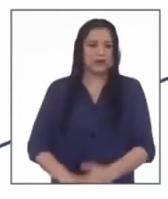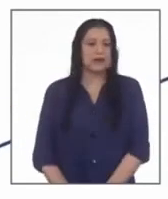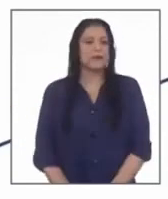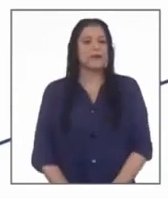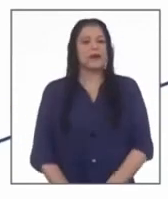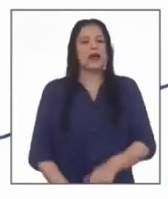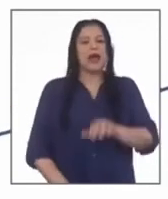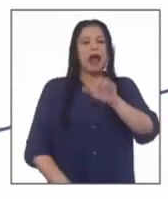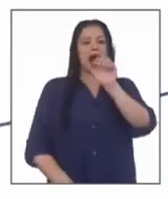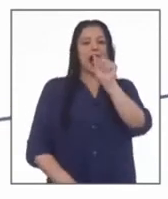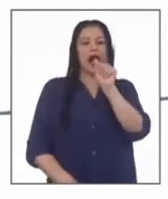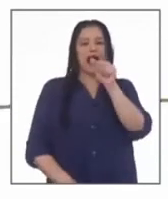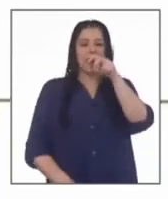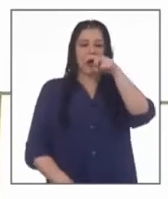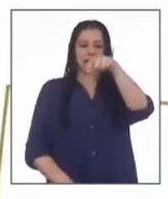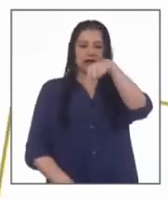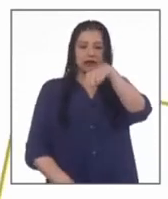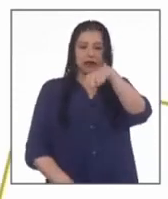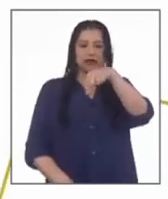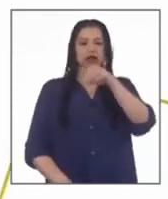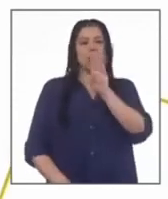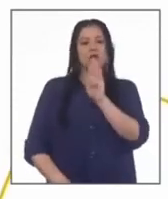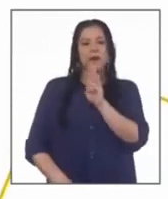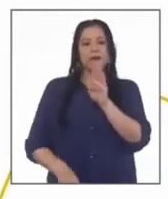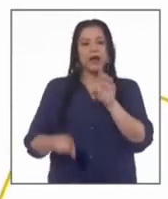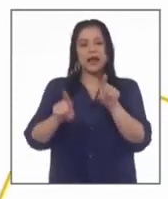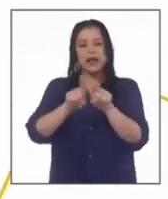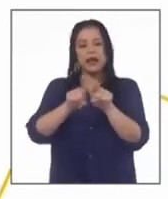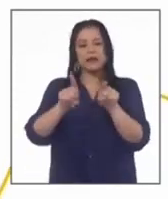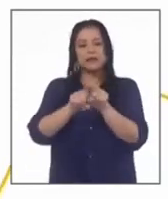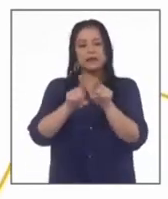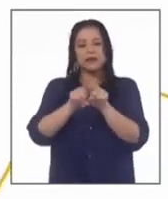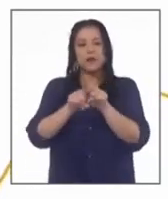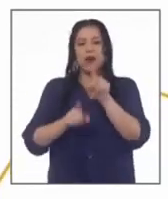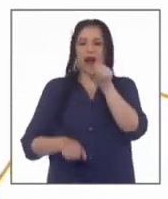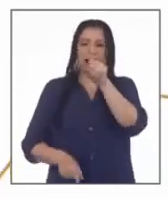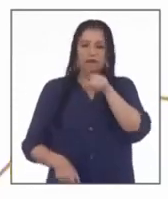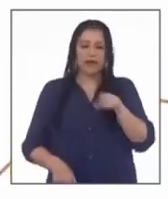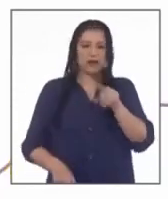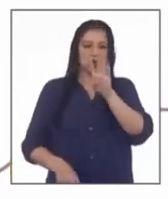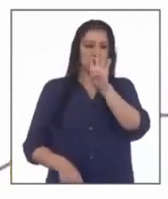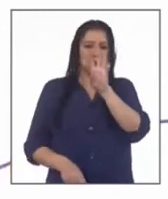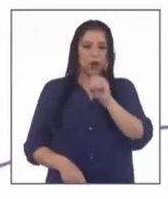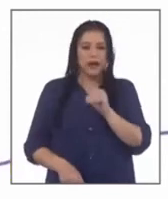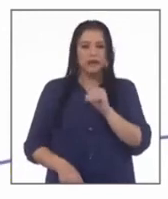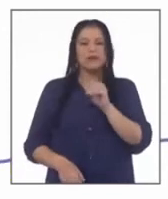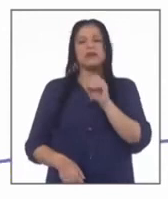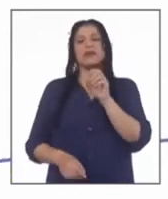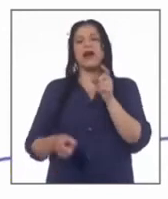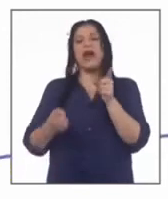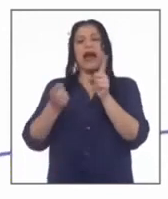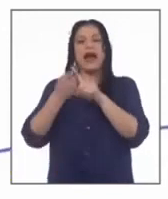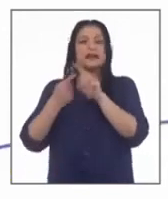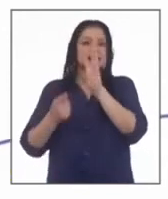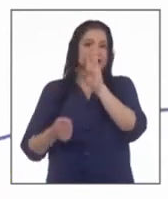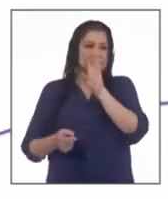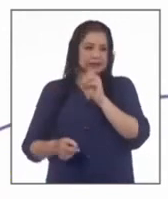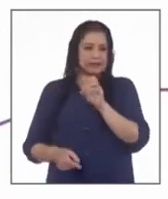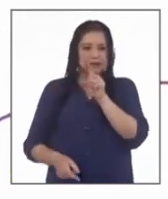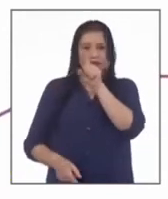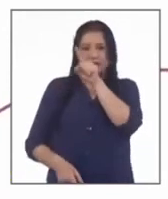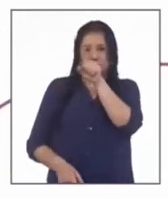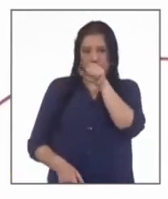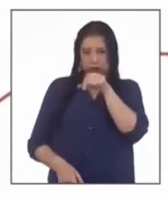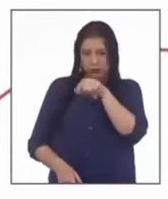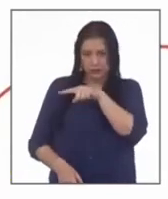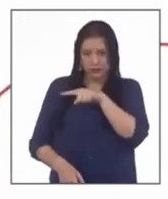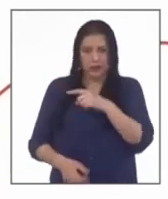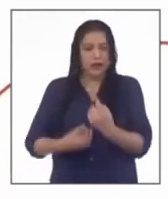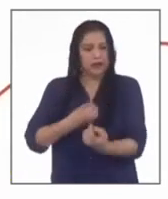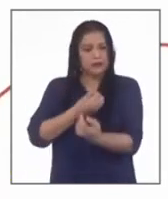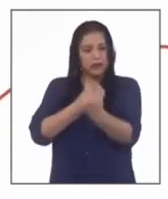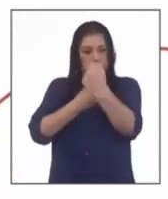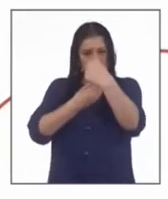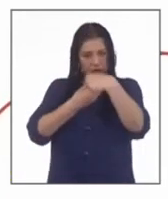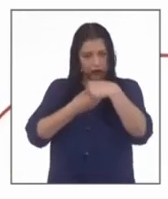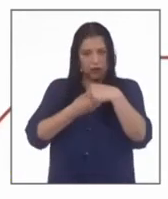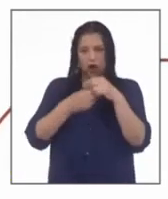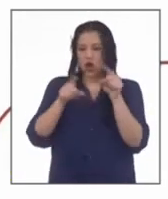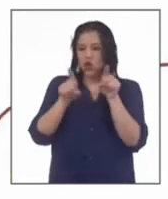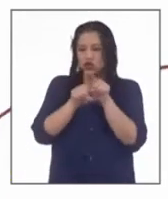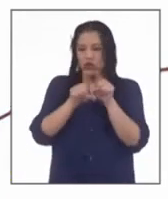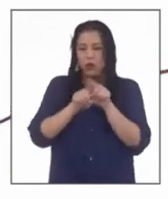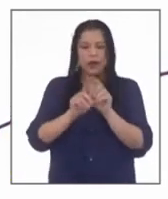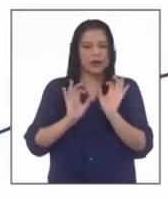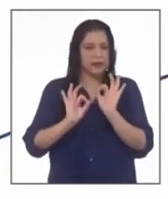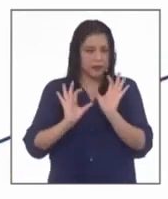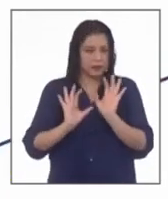intervalo A, intersección con el intervalo B, es igual al intervalo abierto desde 40 hasta 60. Se han considerado los elementos comunes